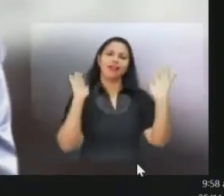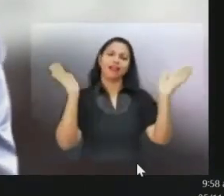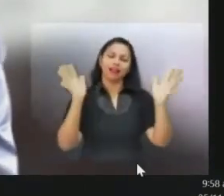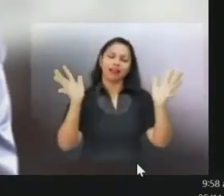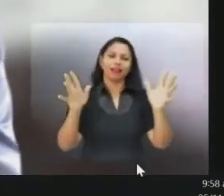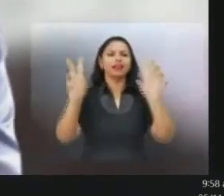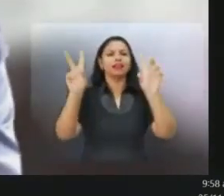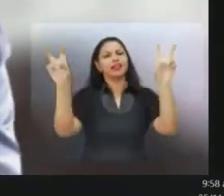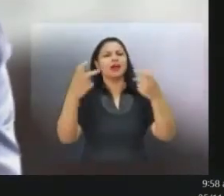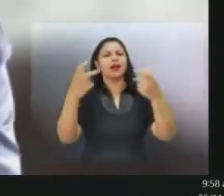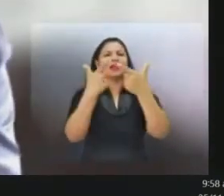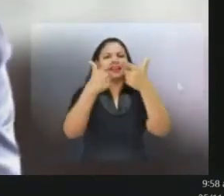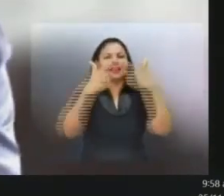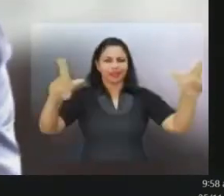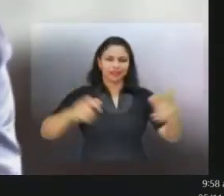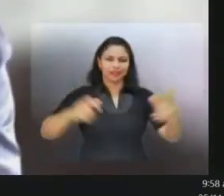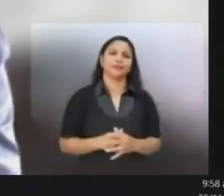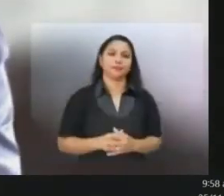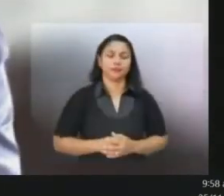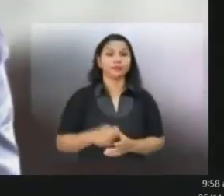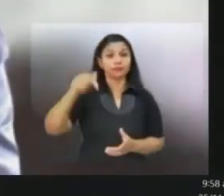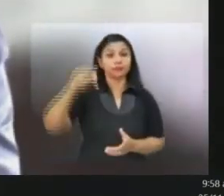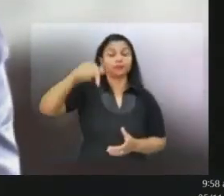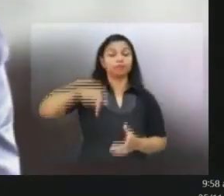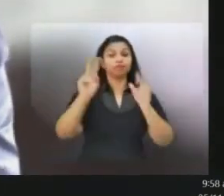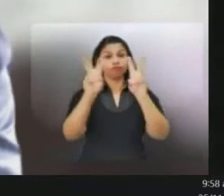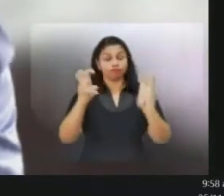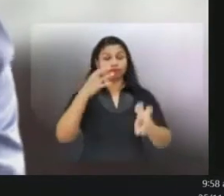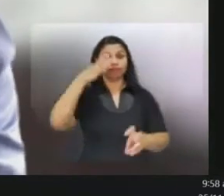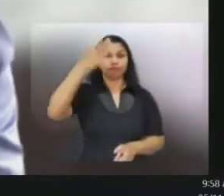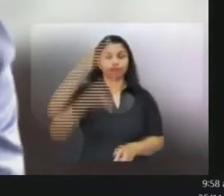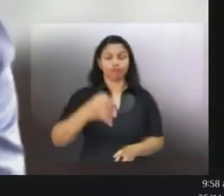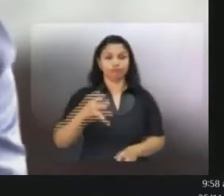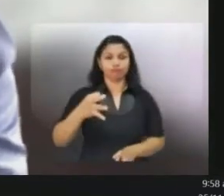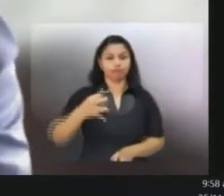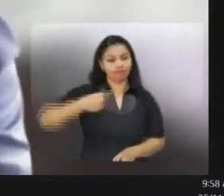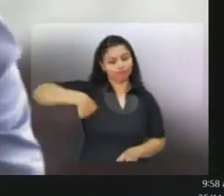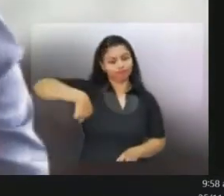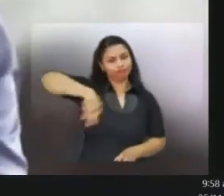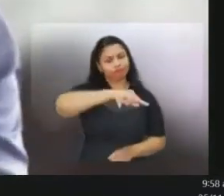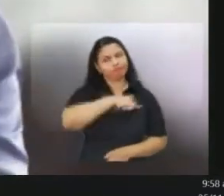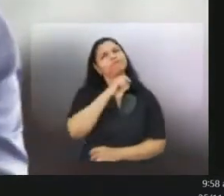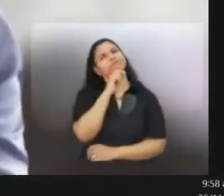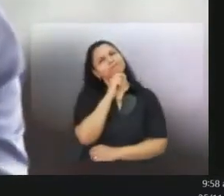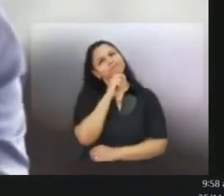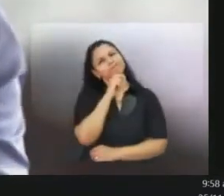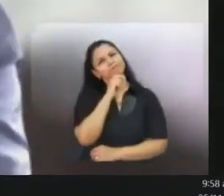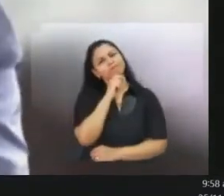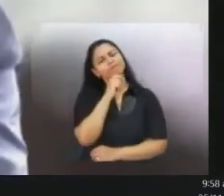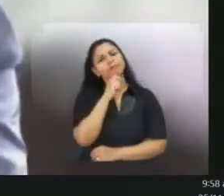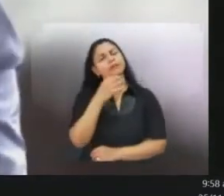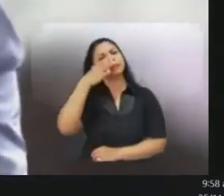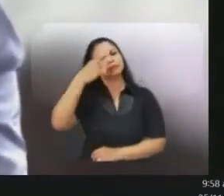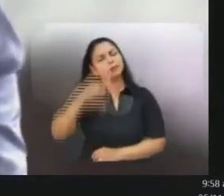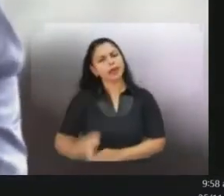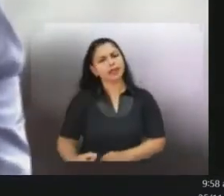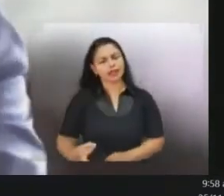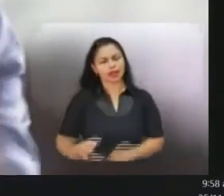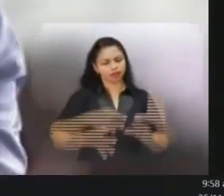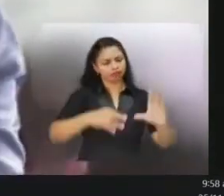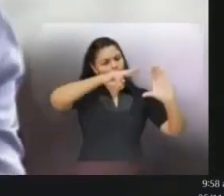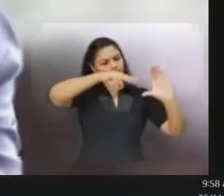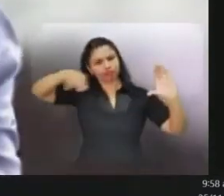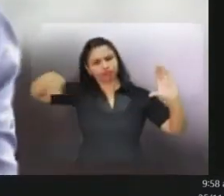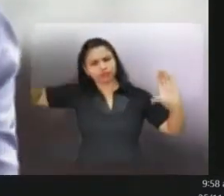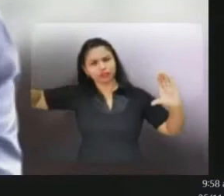gestión. Pero lo que tenemos hoy, entonces, es que las redes privadas empiezan a ser un tema cada vez